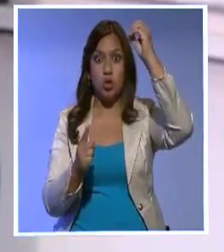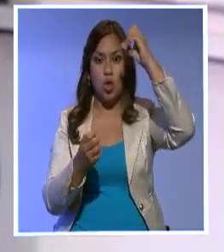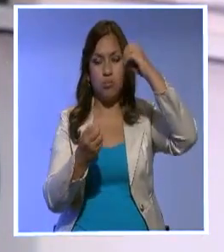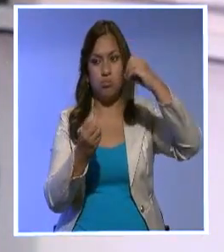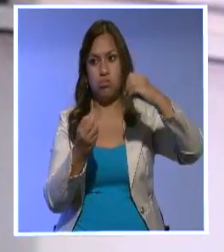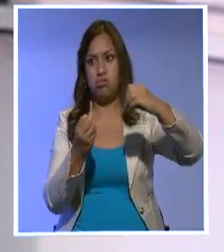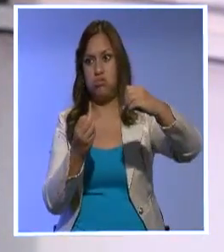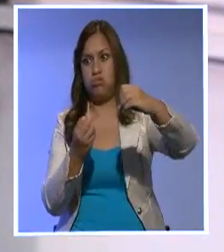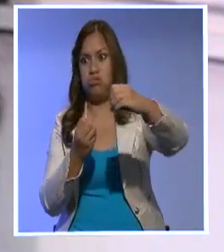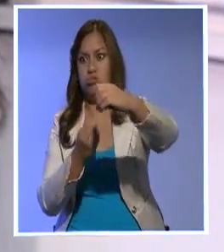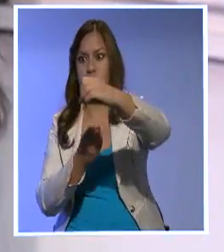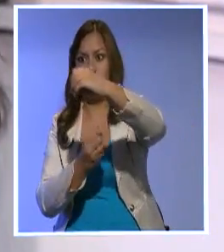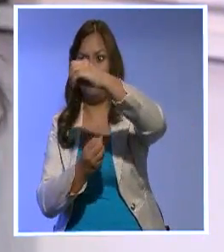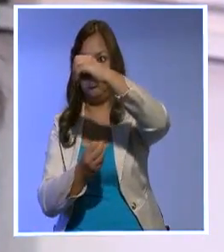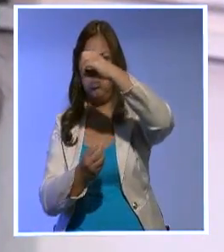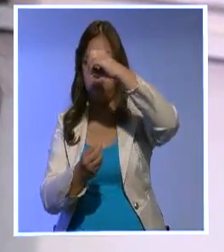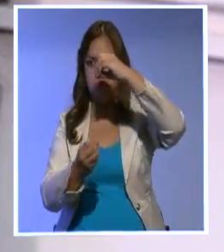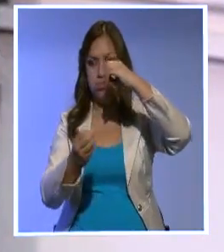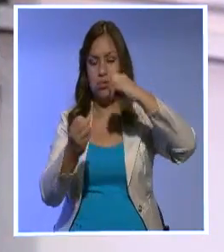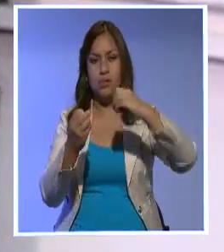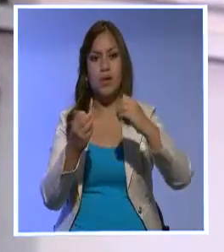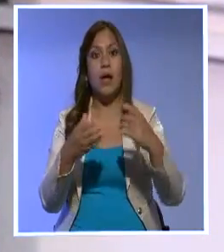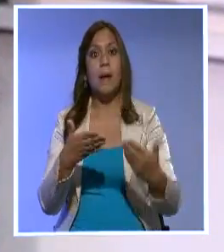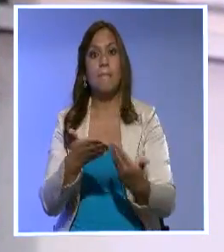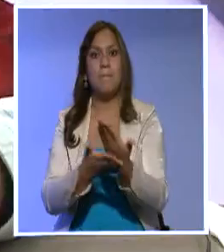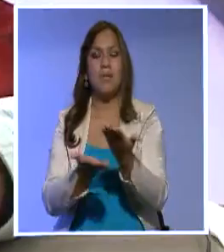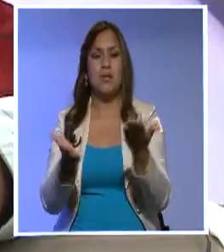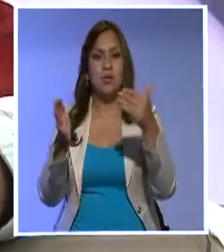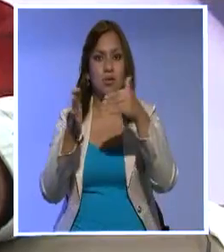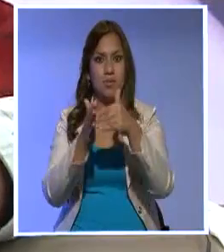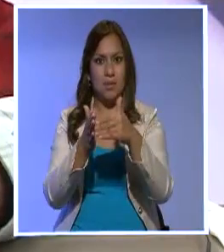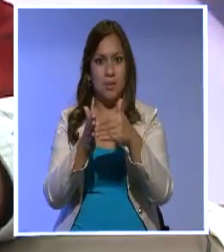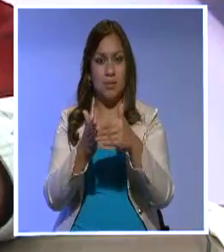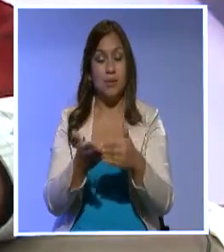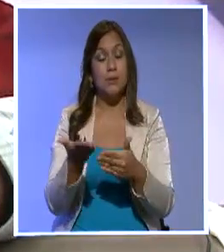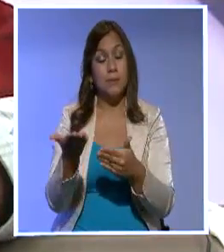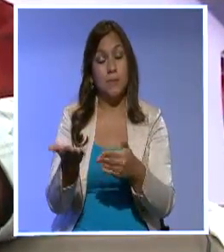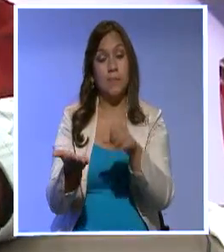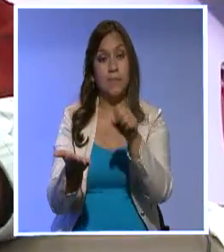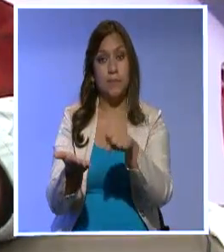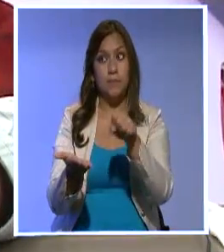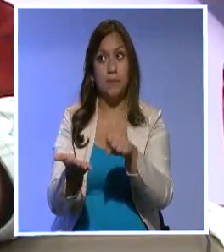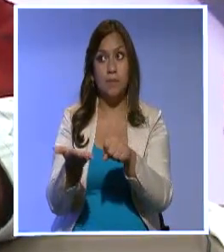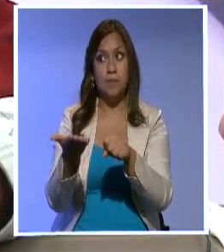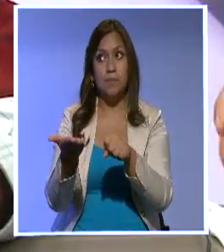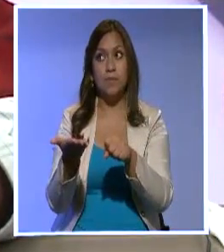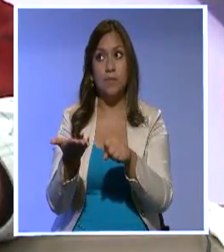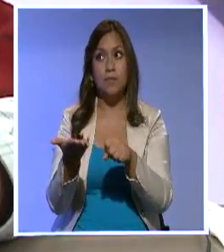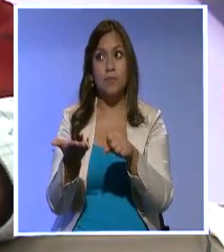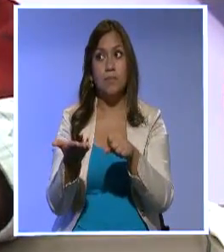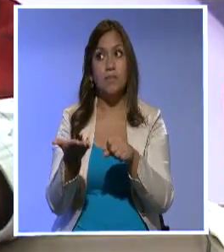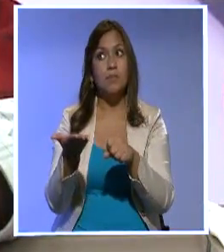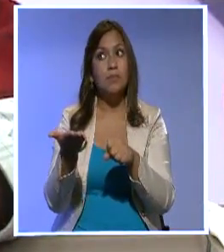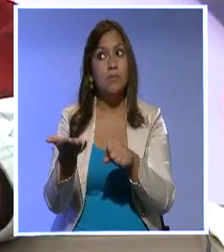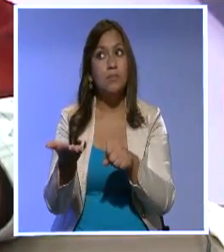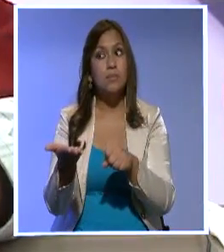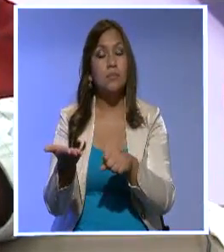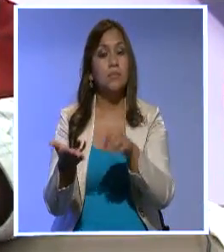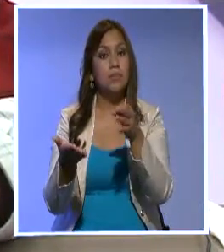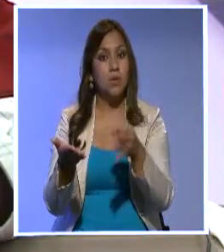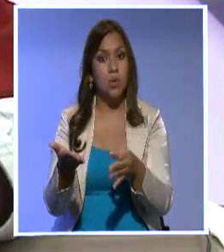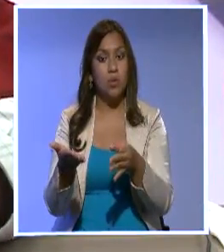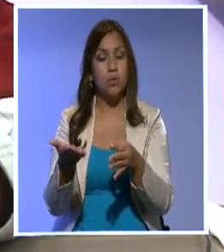más también nos acercamos a él en donde la sombra se ha ido hacia el sur del sol y